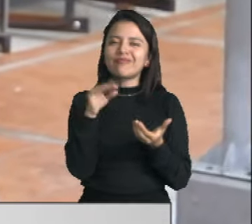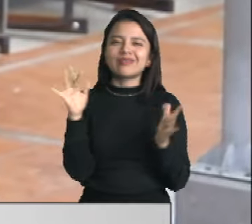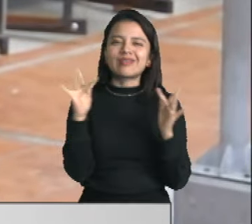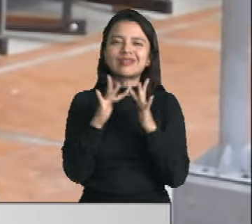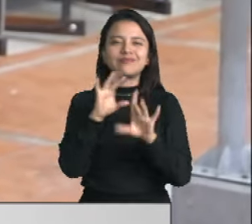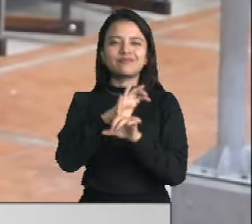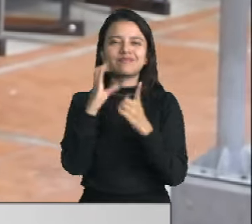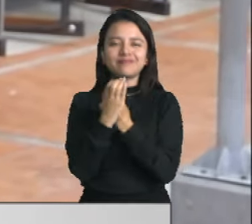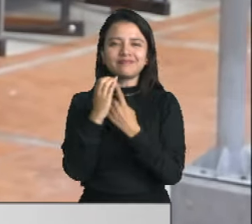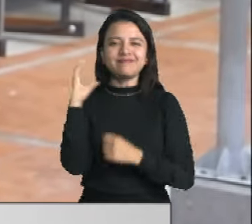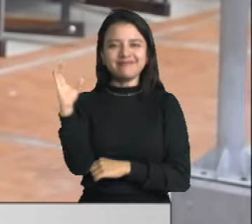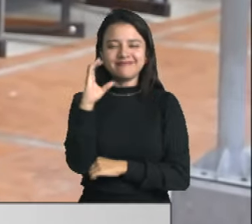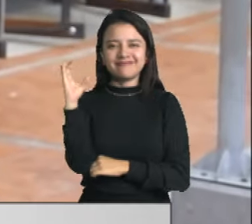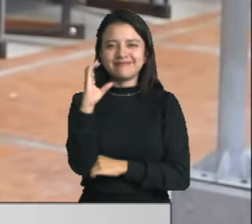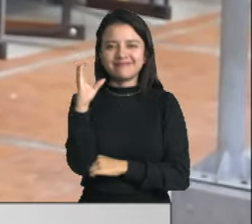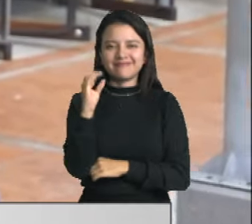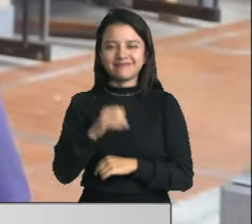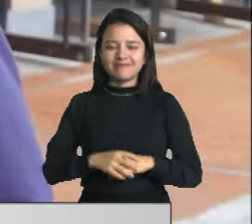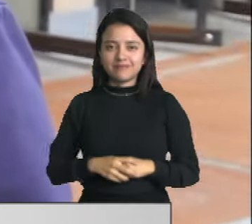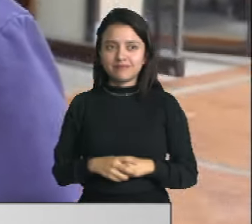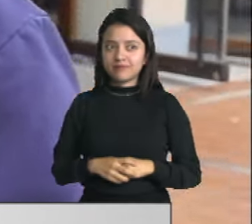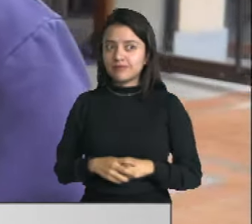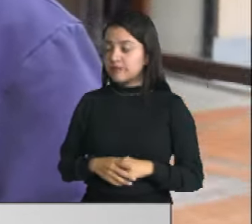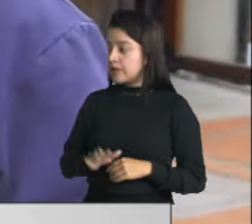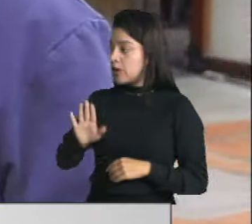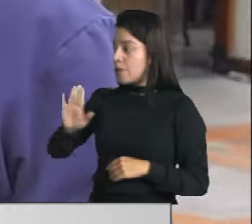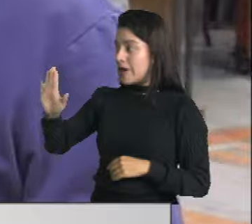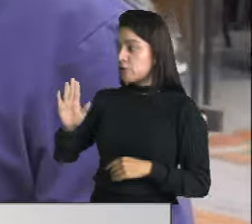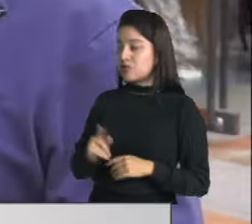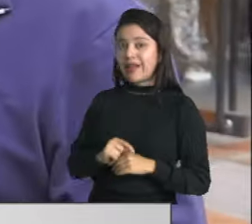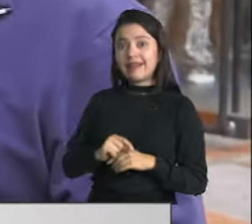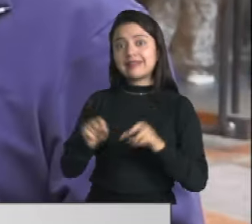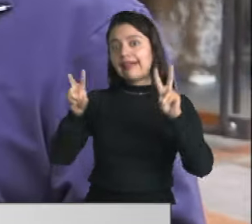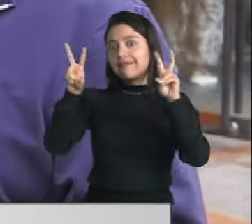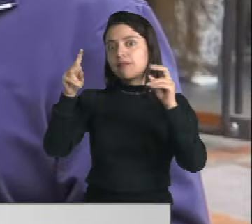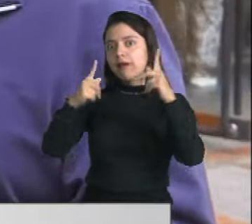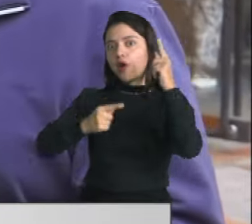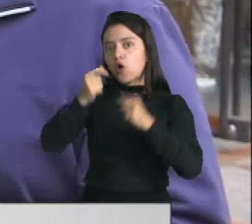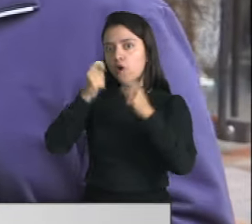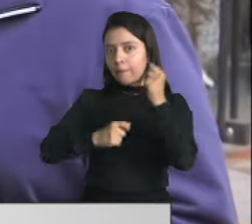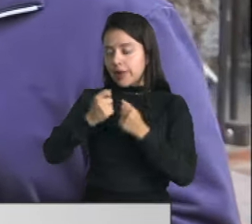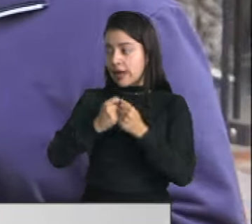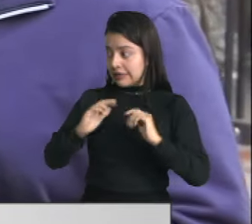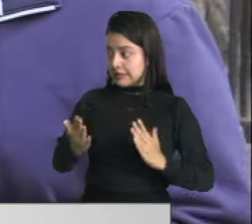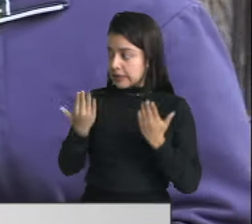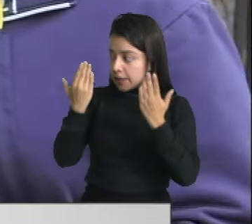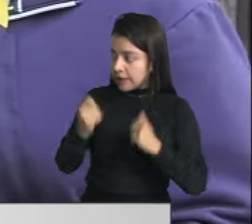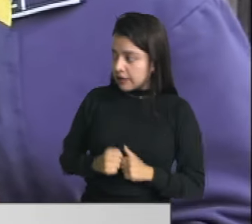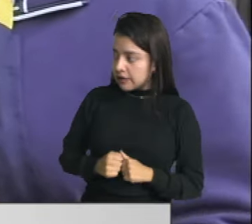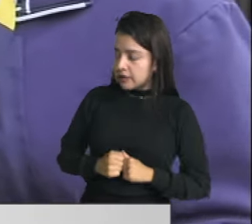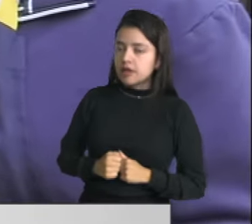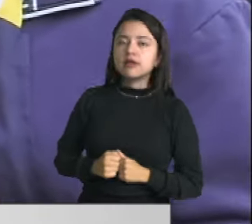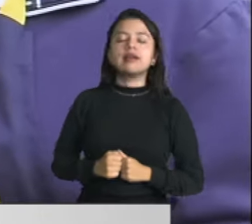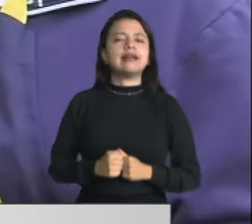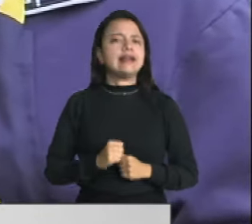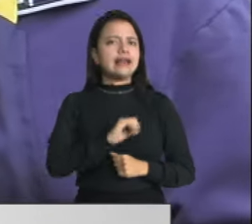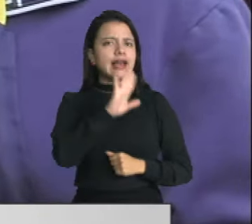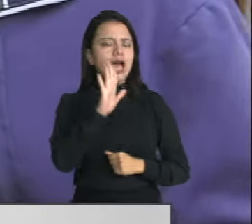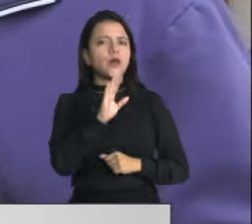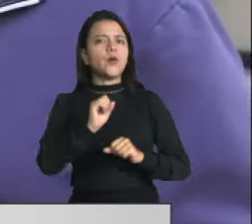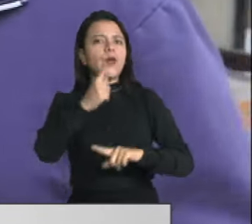que es la fritanga, con toda su variedad. ¿Qué esperan ustedes en materia financiera para la economía popular de la ciudad? La economía en